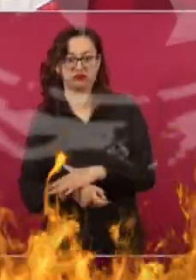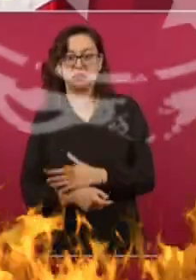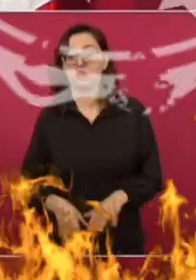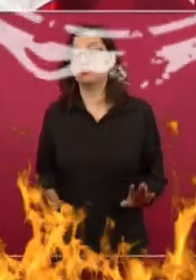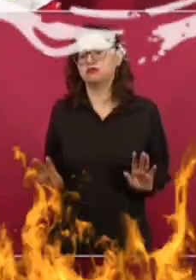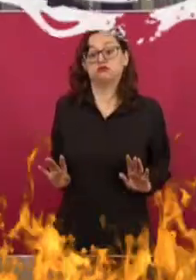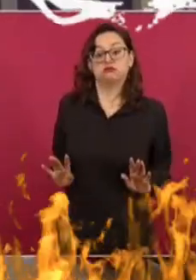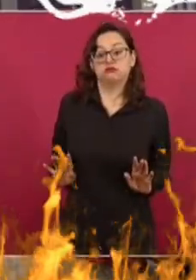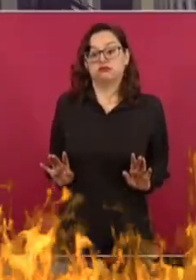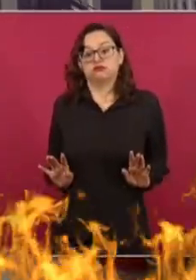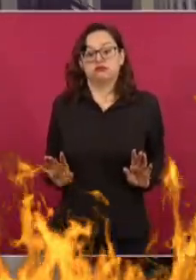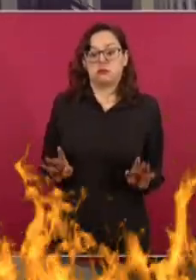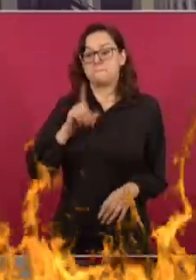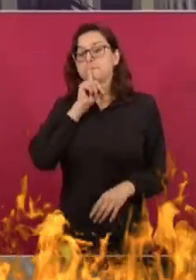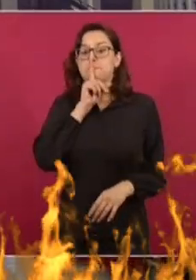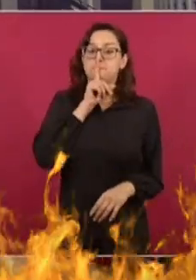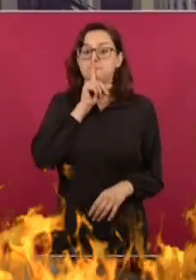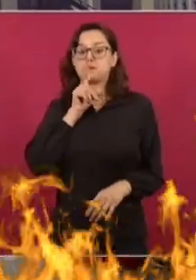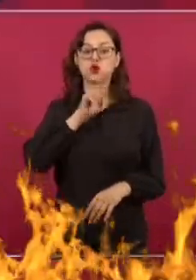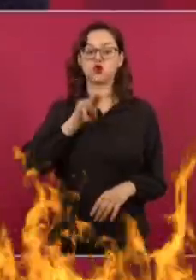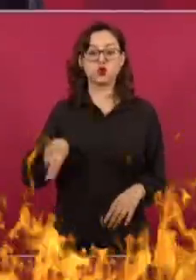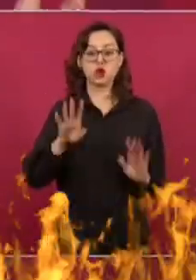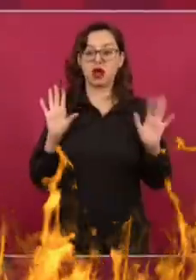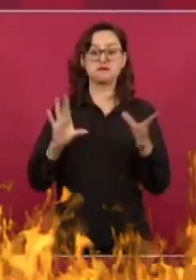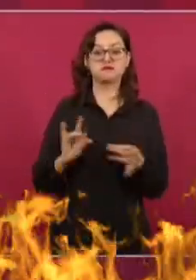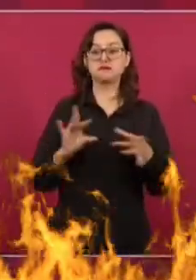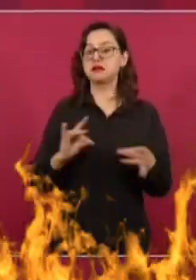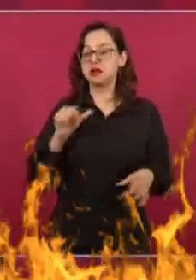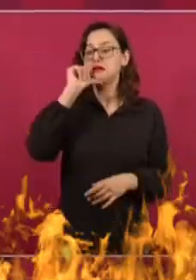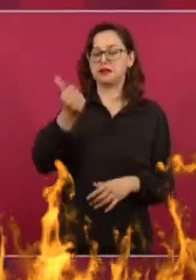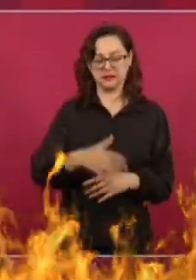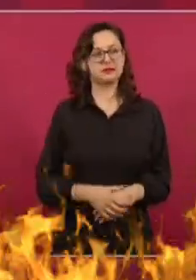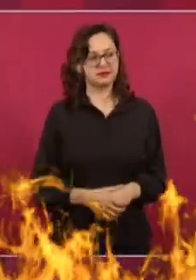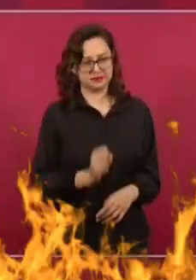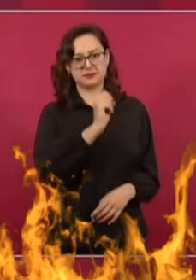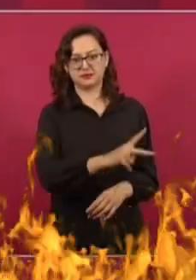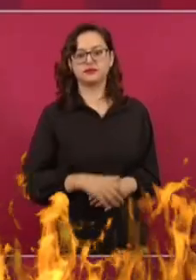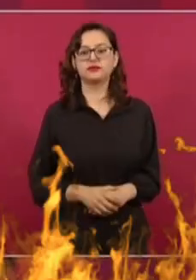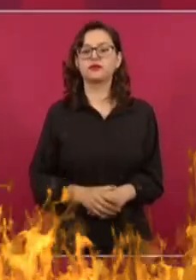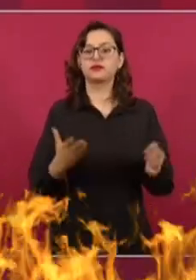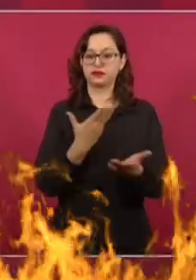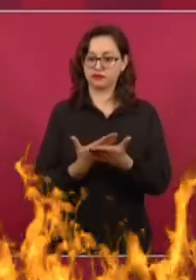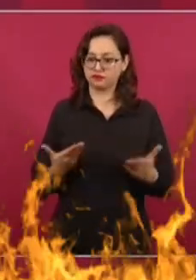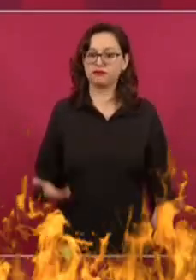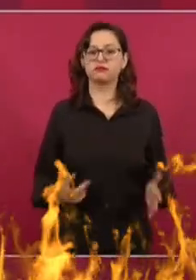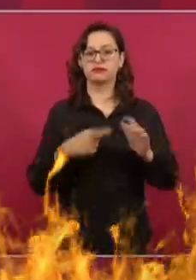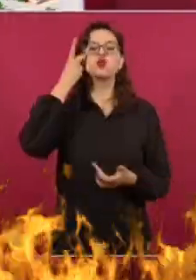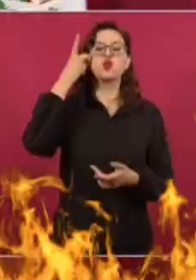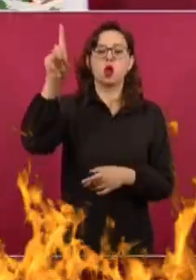No, ahora lo que vamos a tratar es sobre los dueños de los medios.